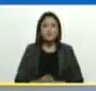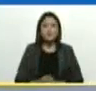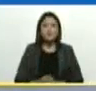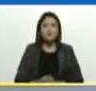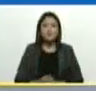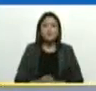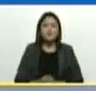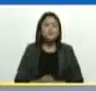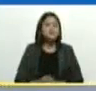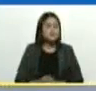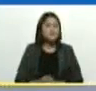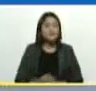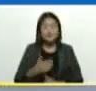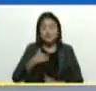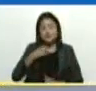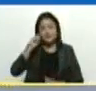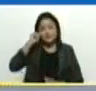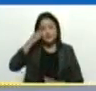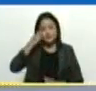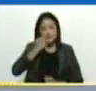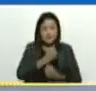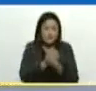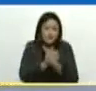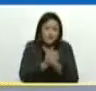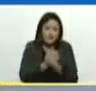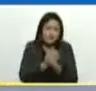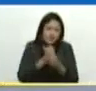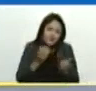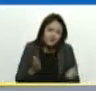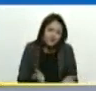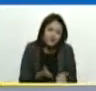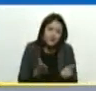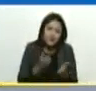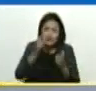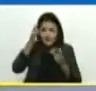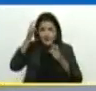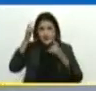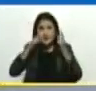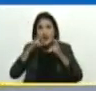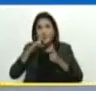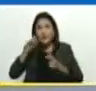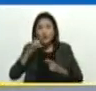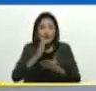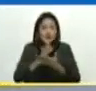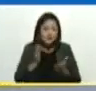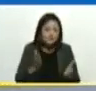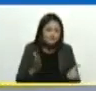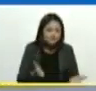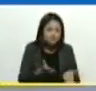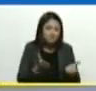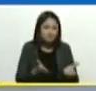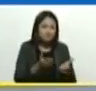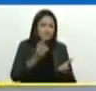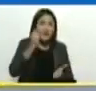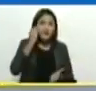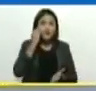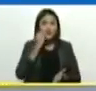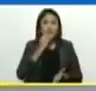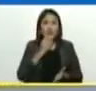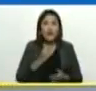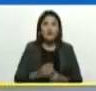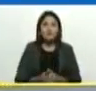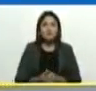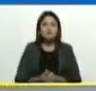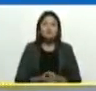Siempre recordaré el cariño y el aliento que le daban Chávez y Maduro a Fidel en